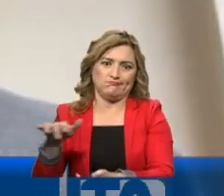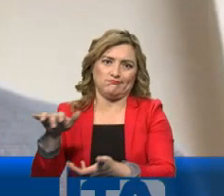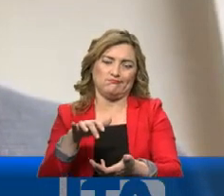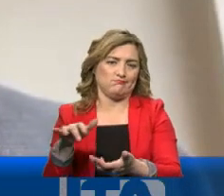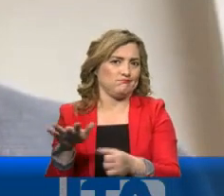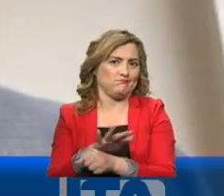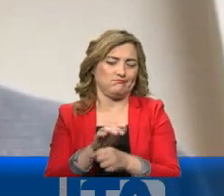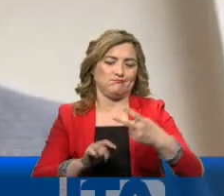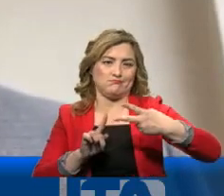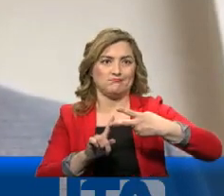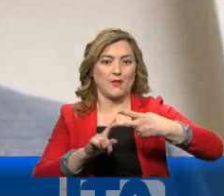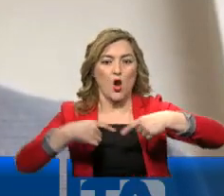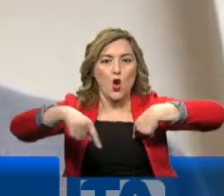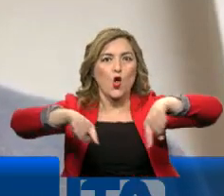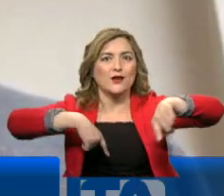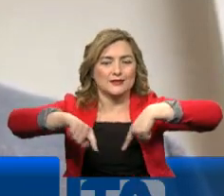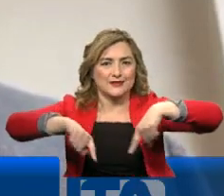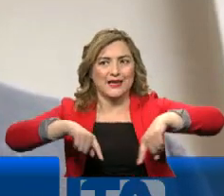por otro es capacidad logística.